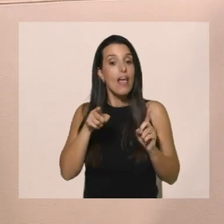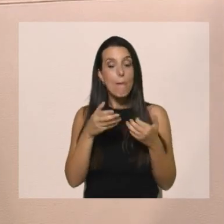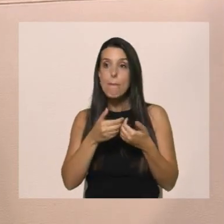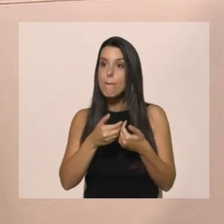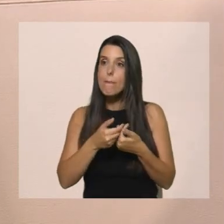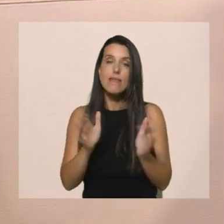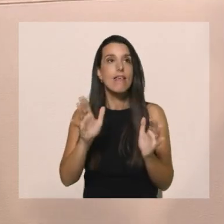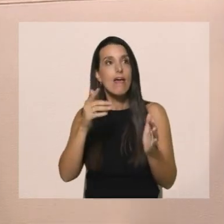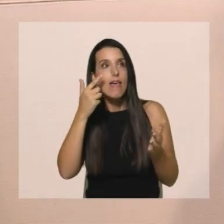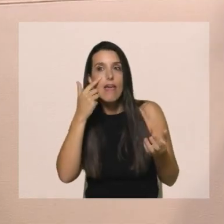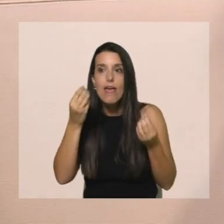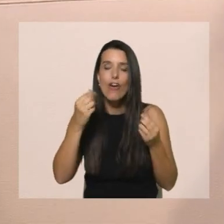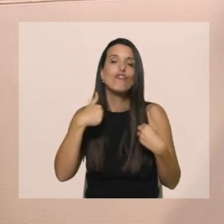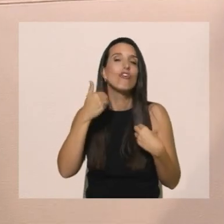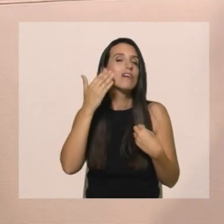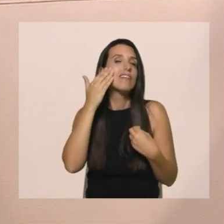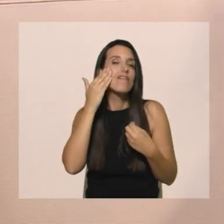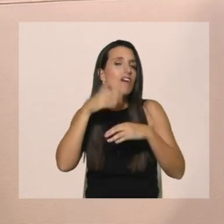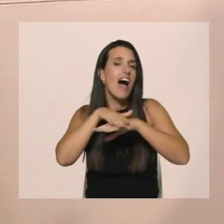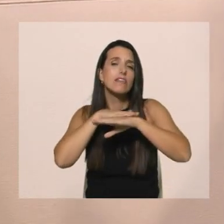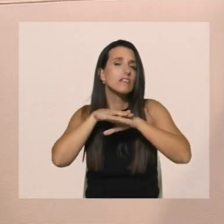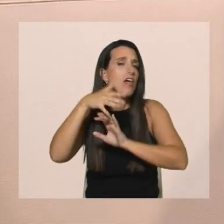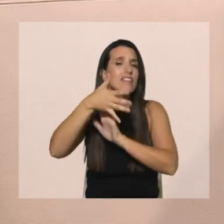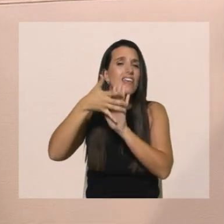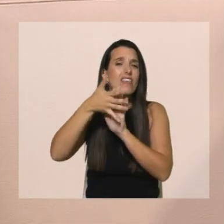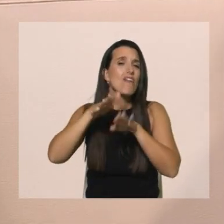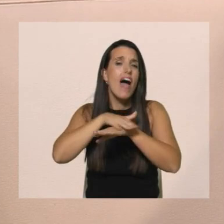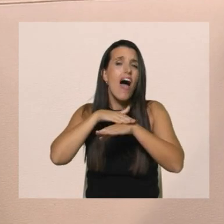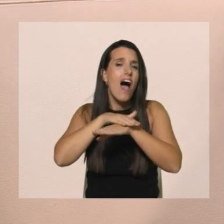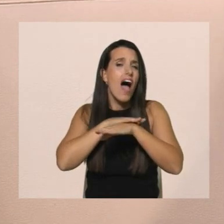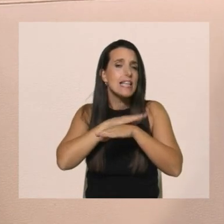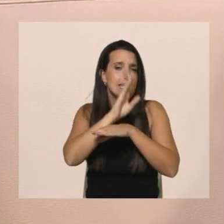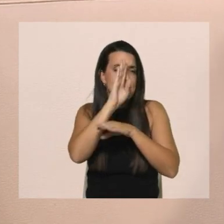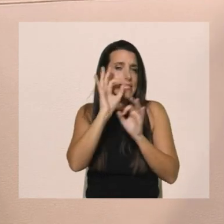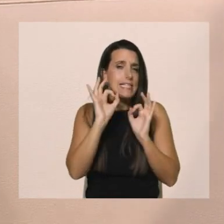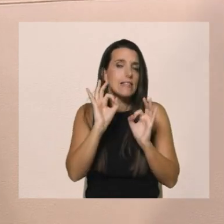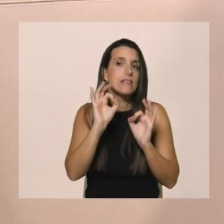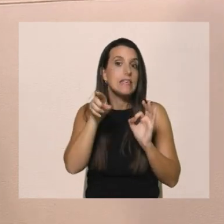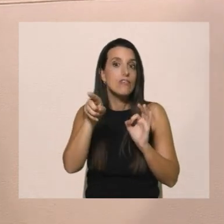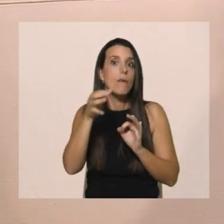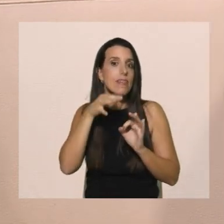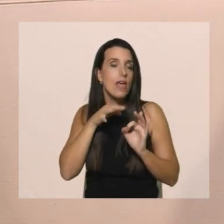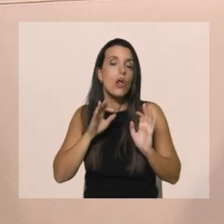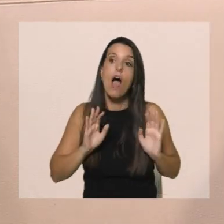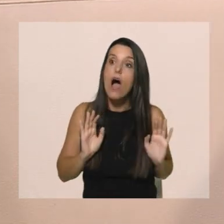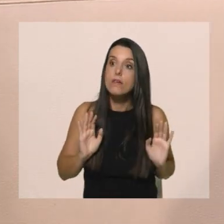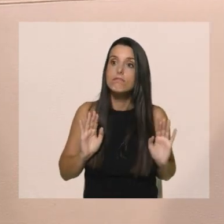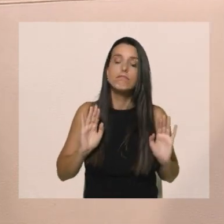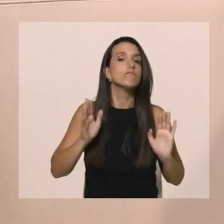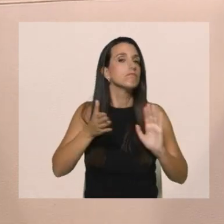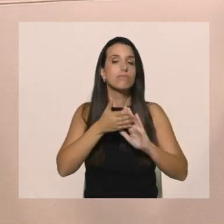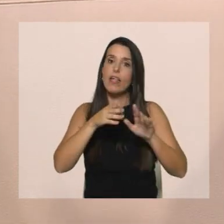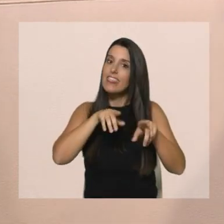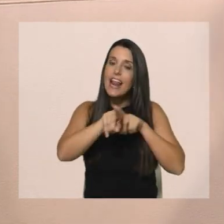empezamos a experimentar. Yo tenía un conocimiento básico de lengua de señas. Sí. Y ellos me dijeron que bueno, que me tirara al